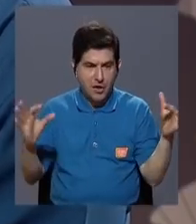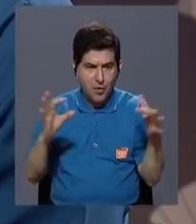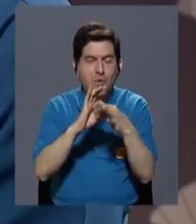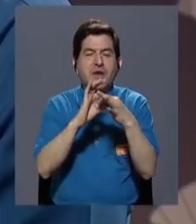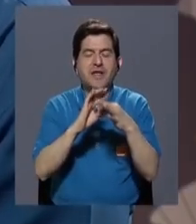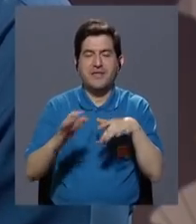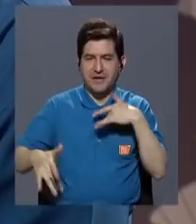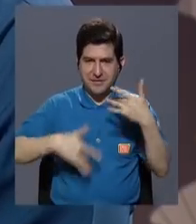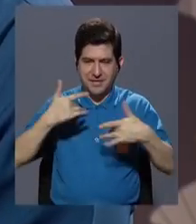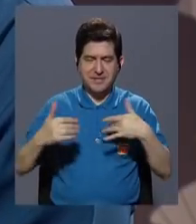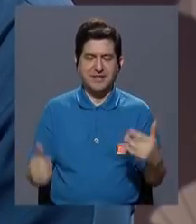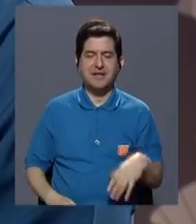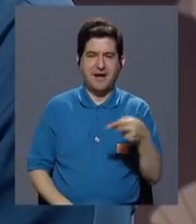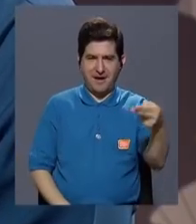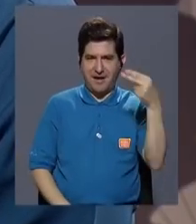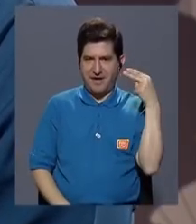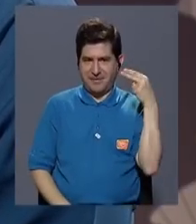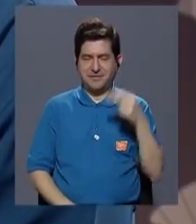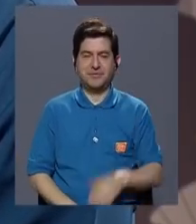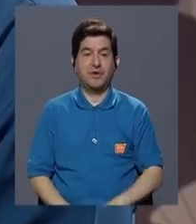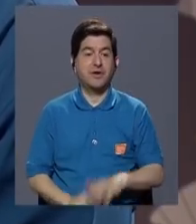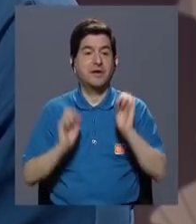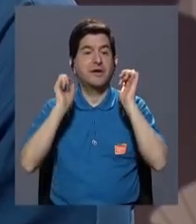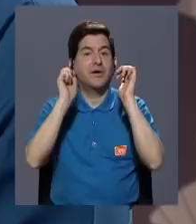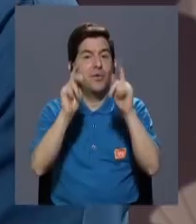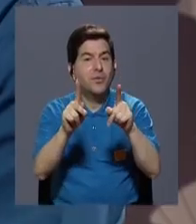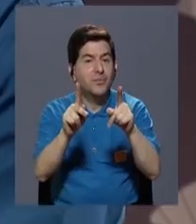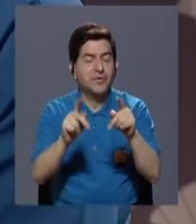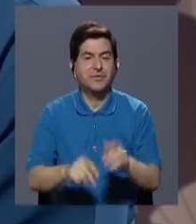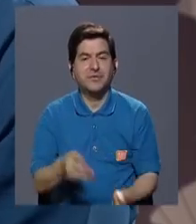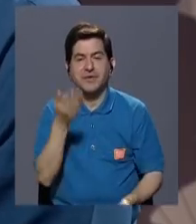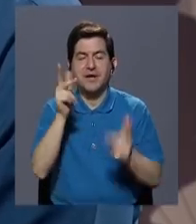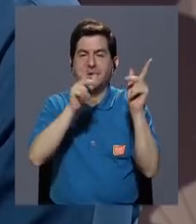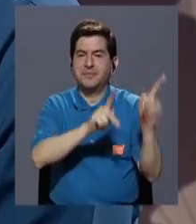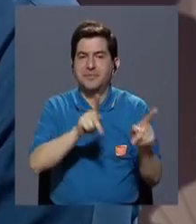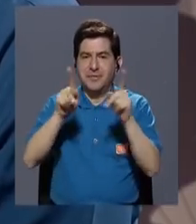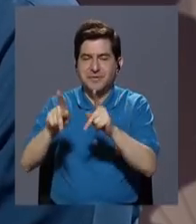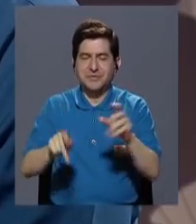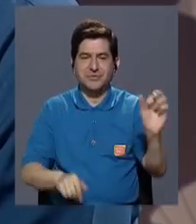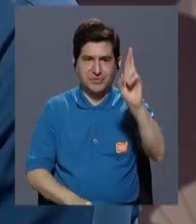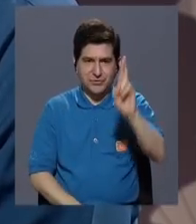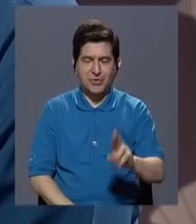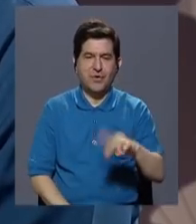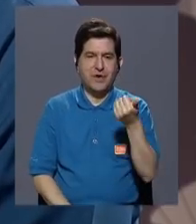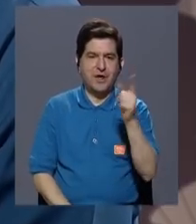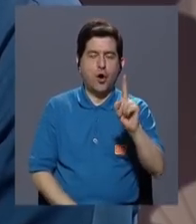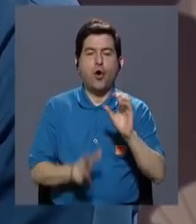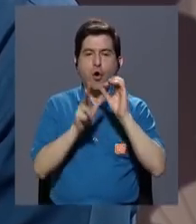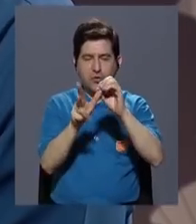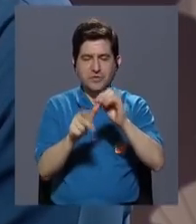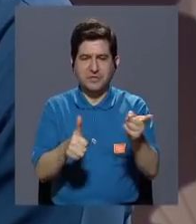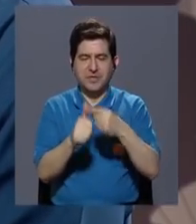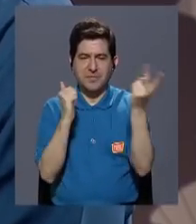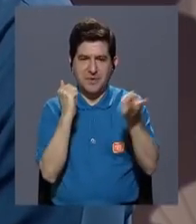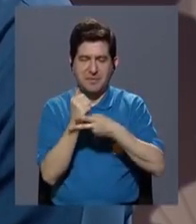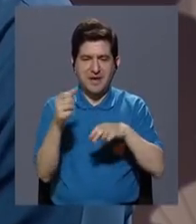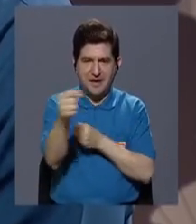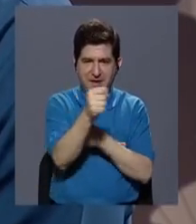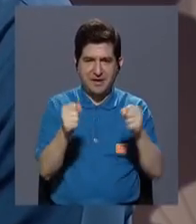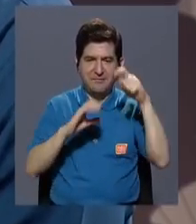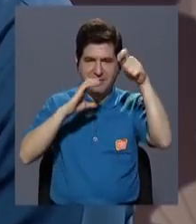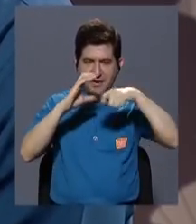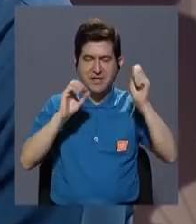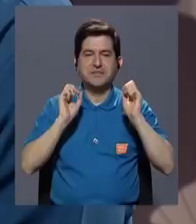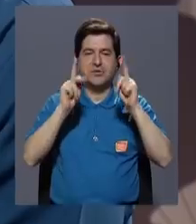la historia y yo creo que es una oportunidad de que la gente de costa rica este 11 de octubre que estrenamos en salas de cine tenga la posibilidad también de